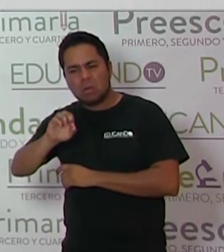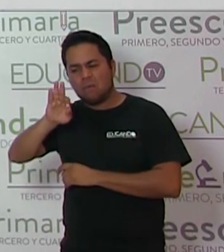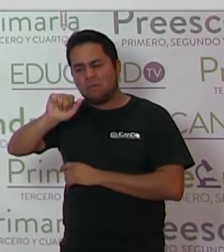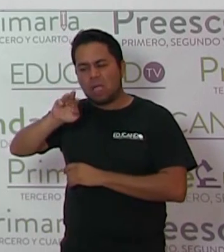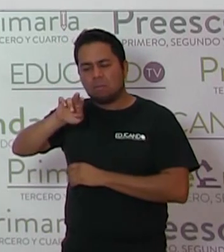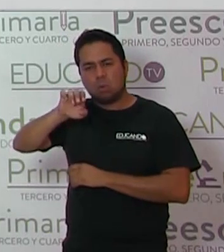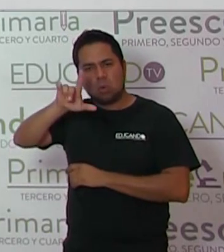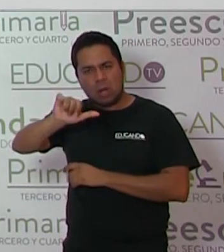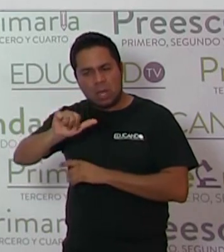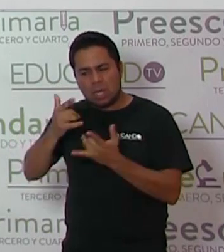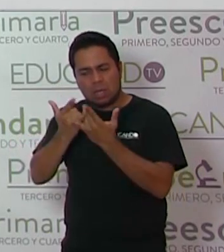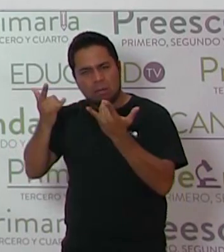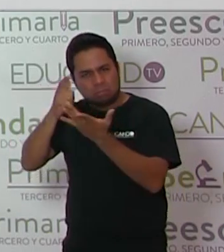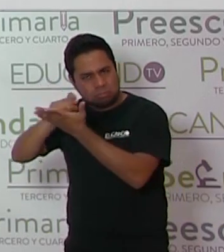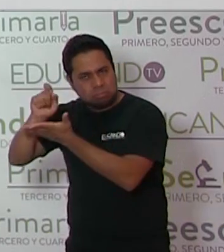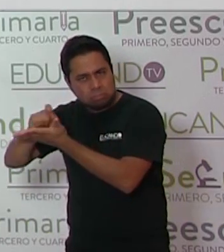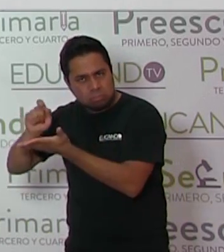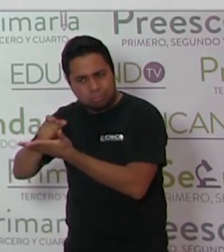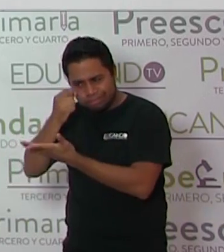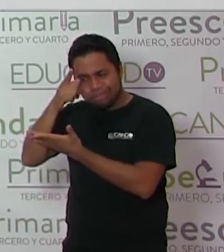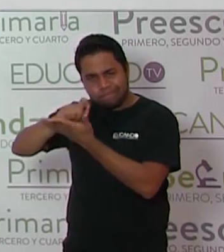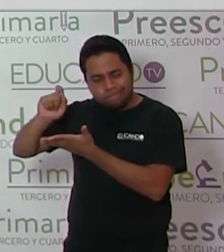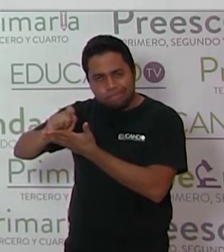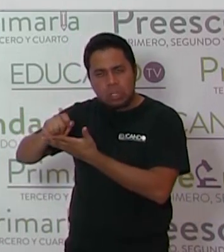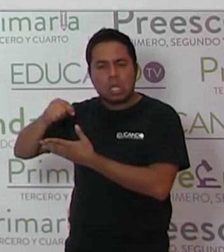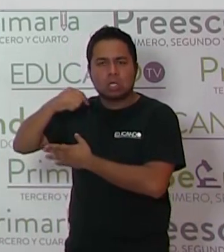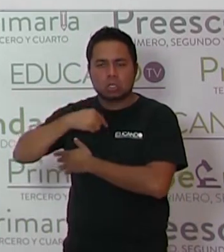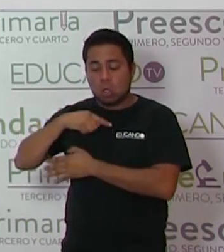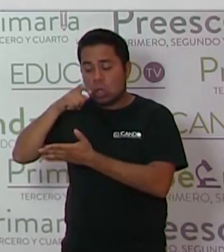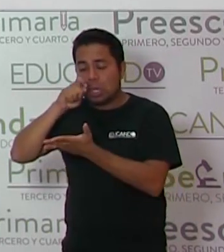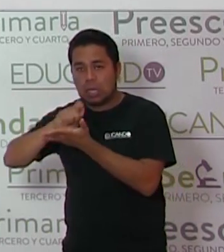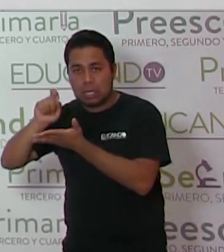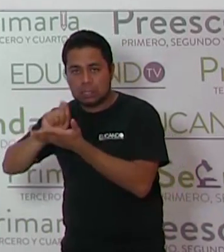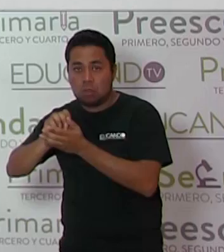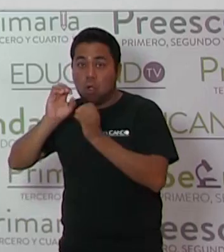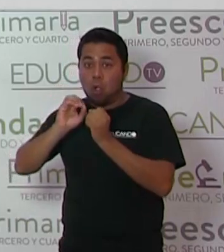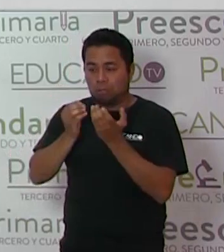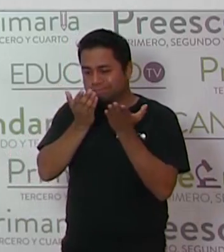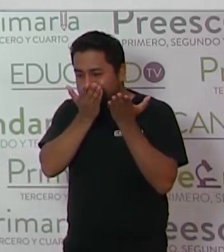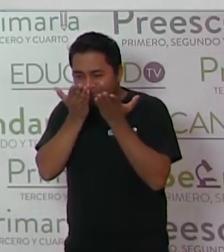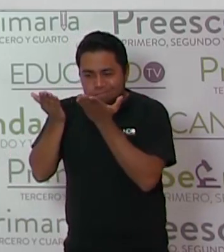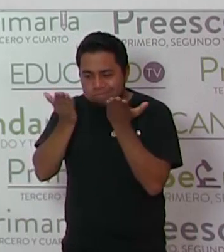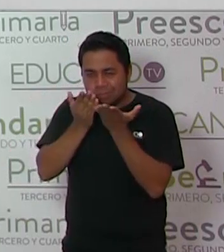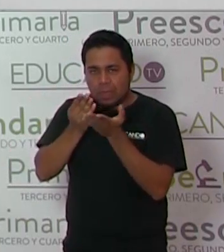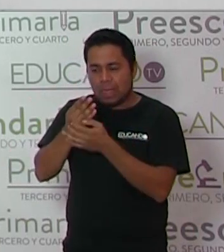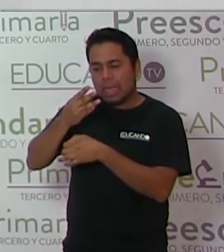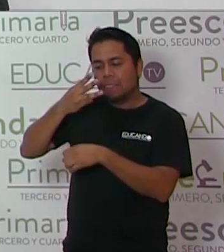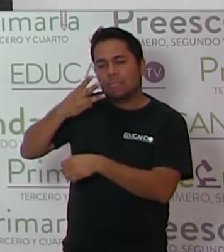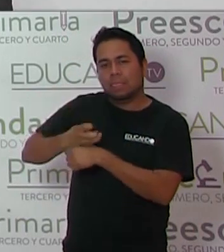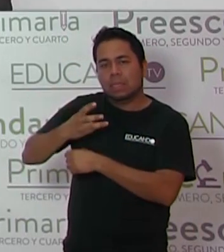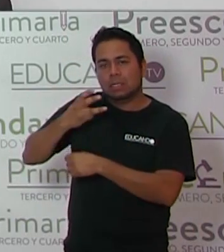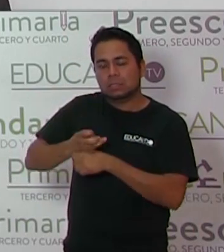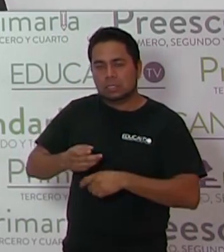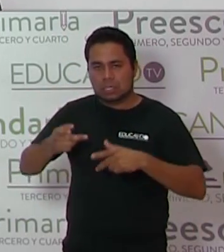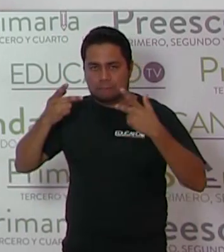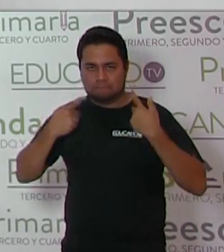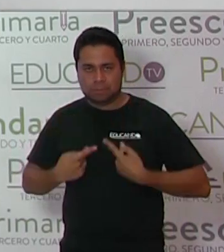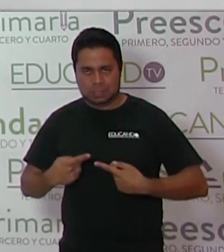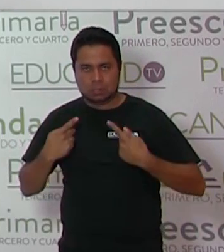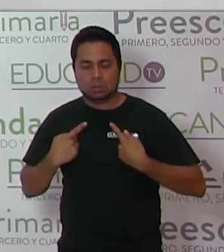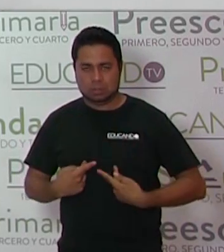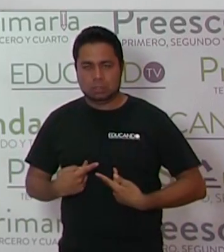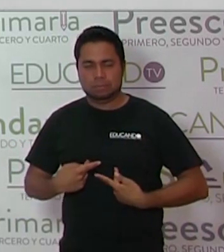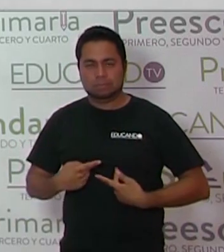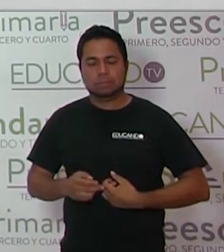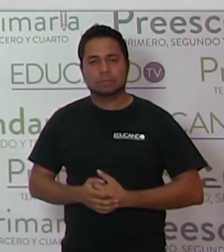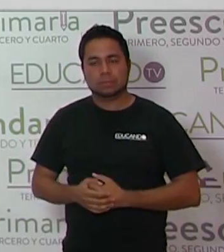fábula, entonces nosotros estamos escribiendo o leyendo en tercera